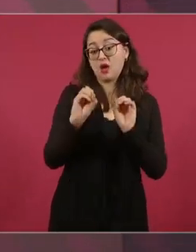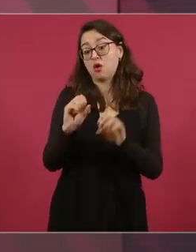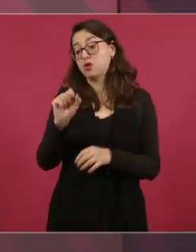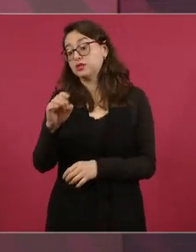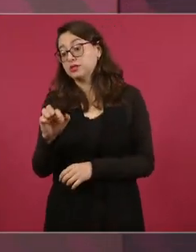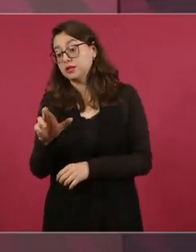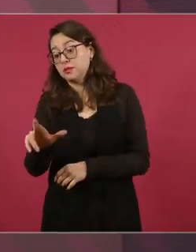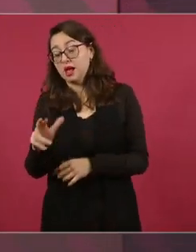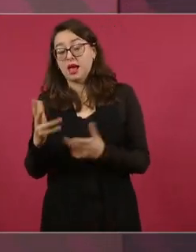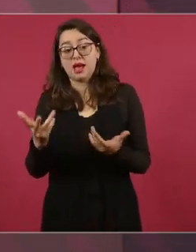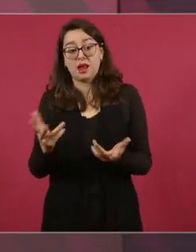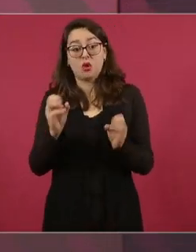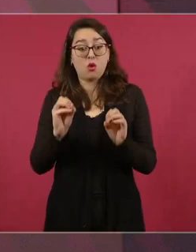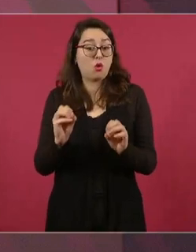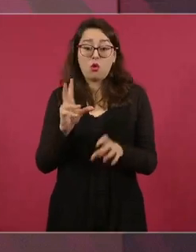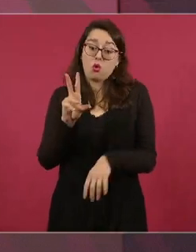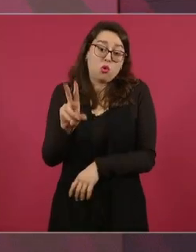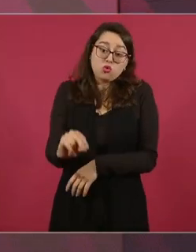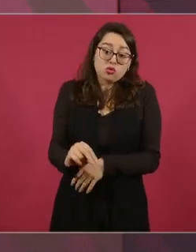Secretaría de la Defensa o no.